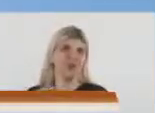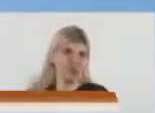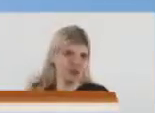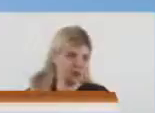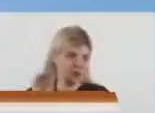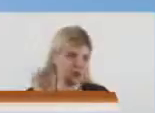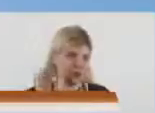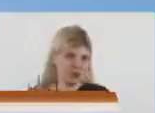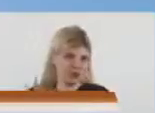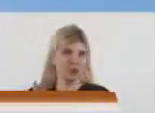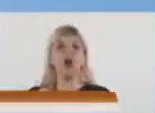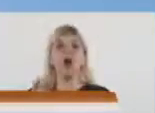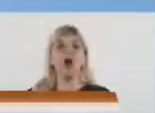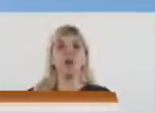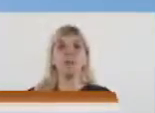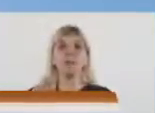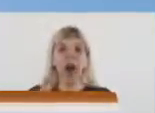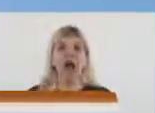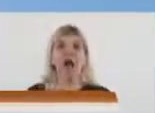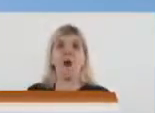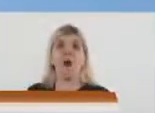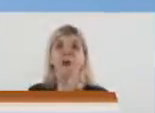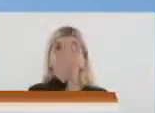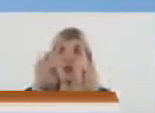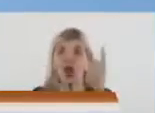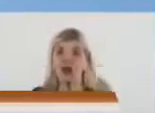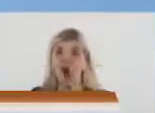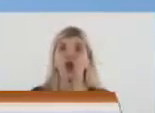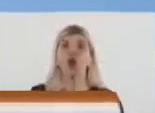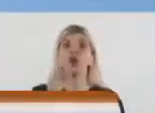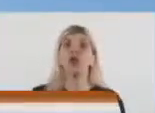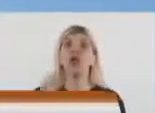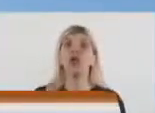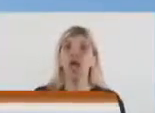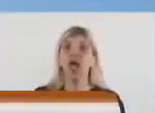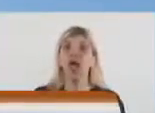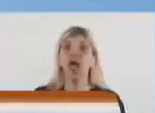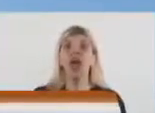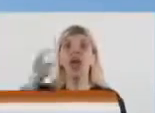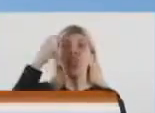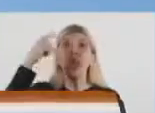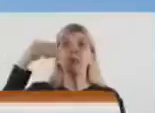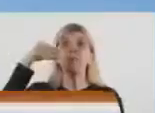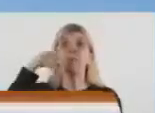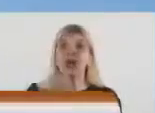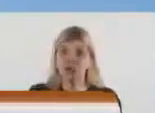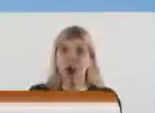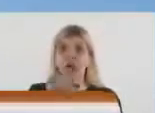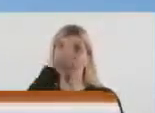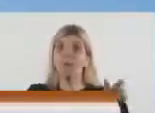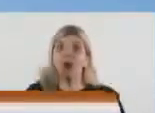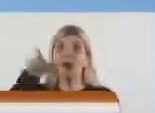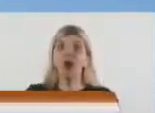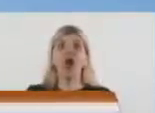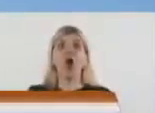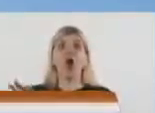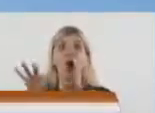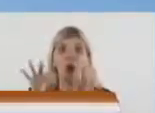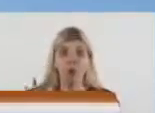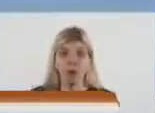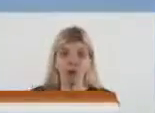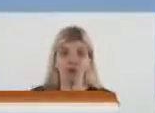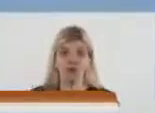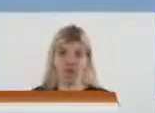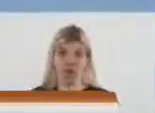para poder alcanzar la vacunación de de las 10 millones de personas que estamos previendo